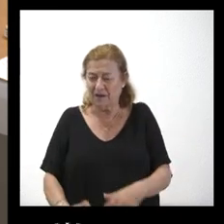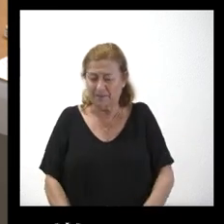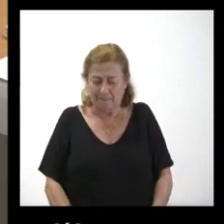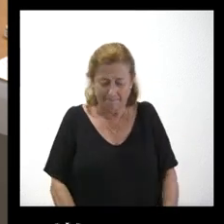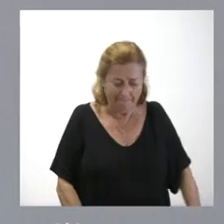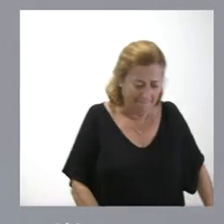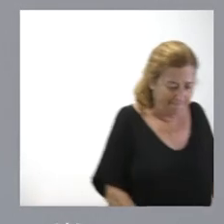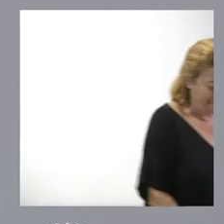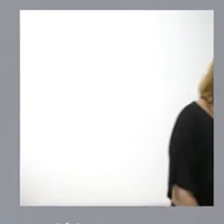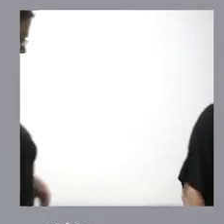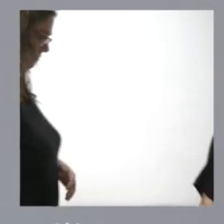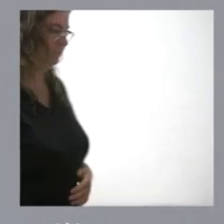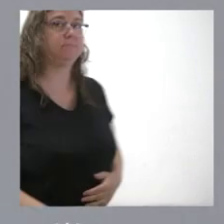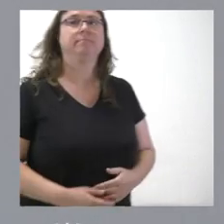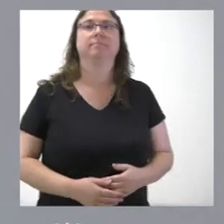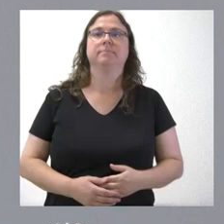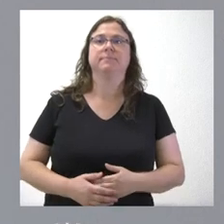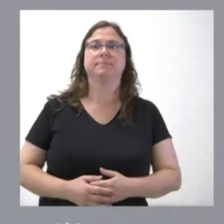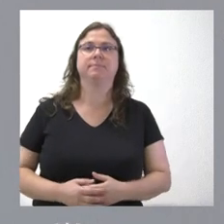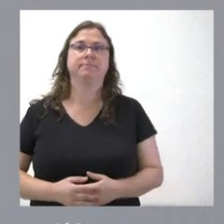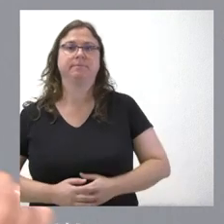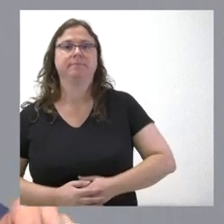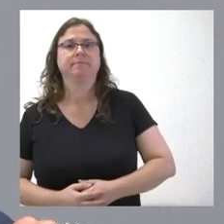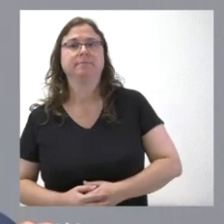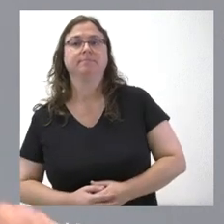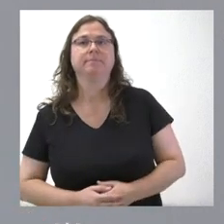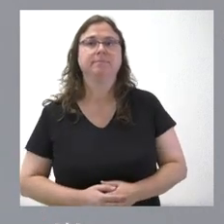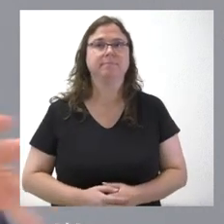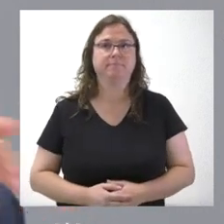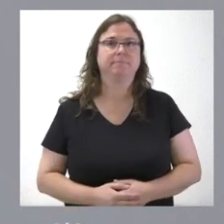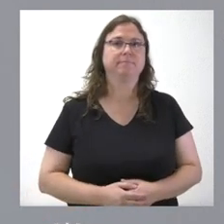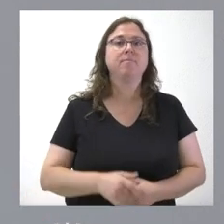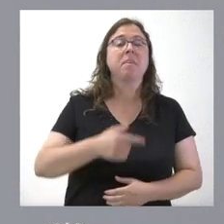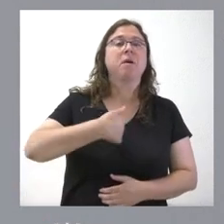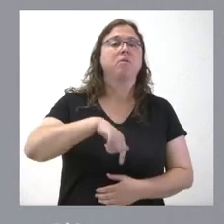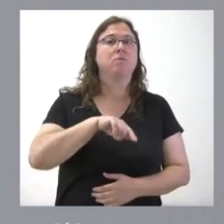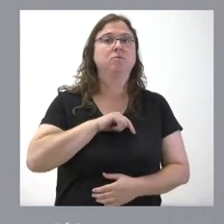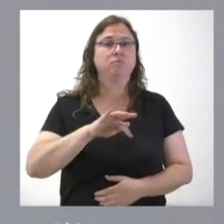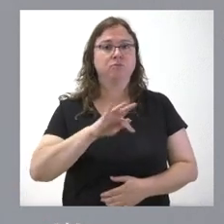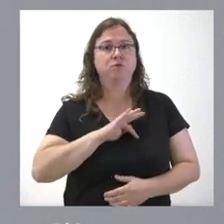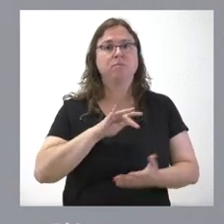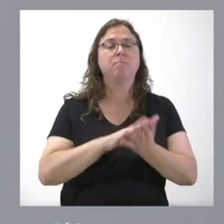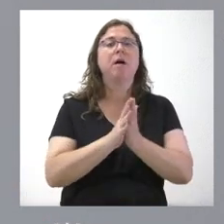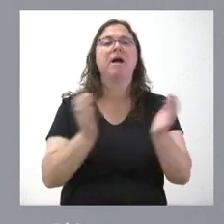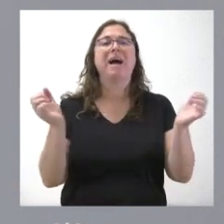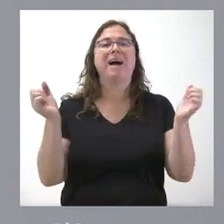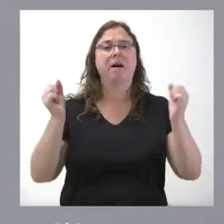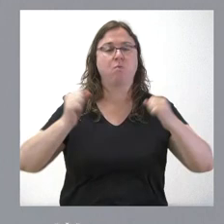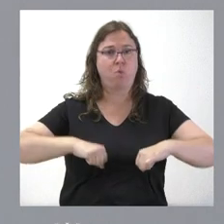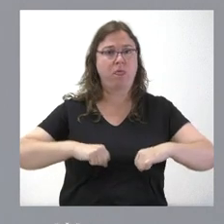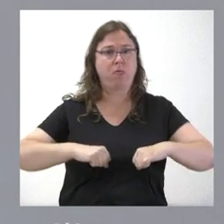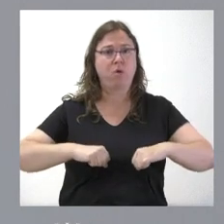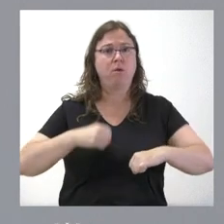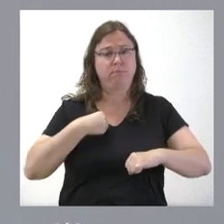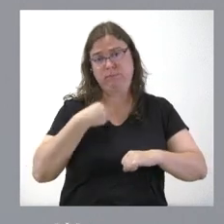venir pues lo que nos corresponde que es el acuerdo del que